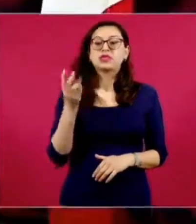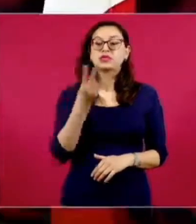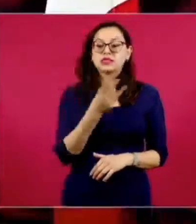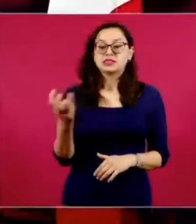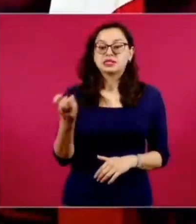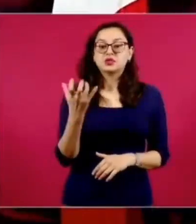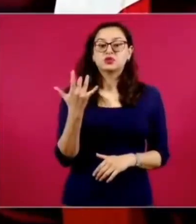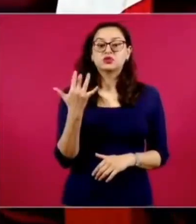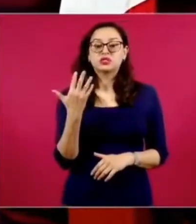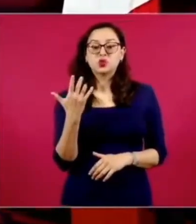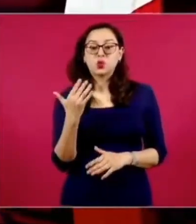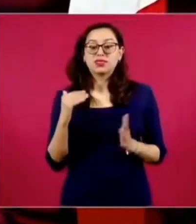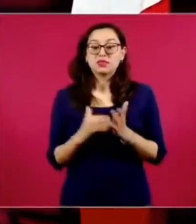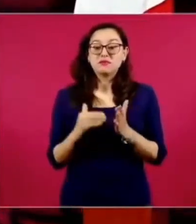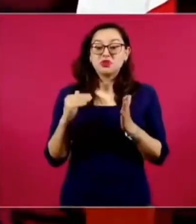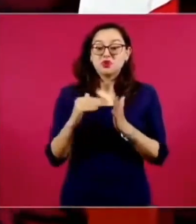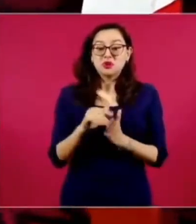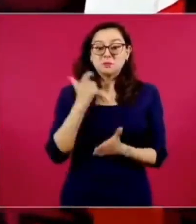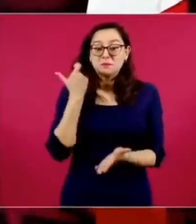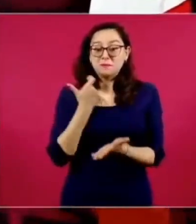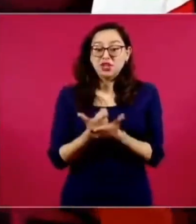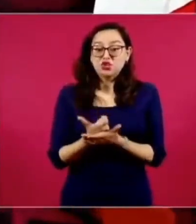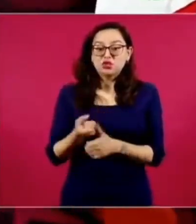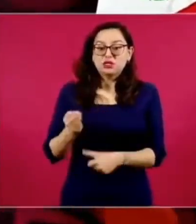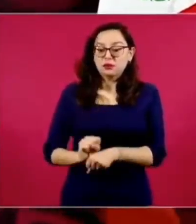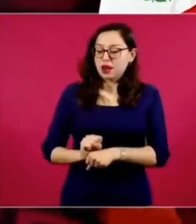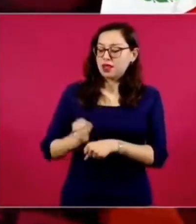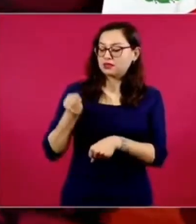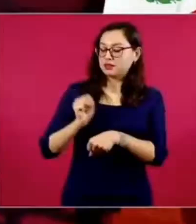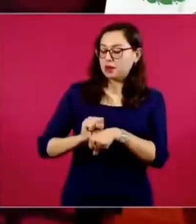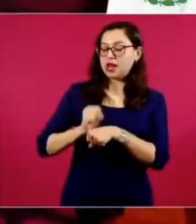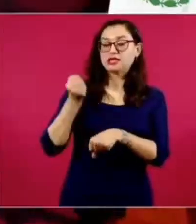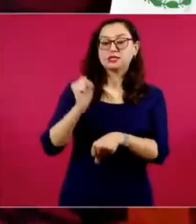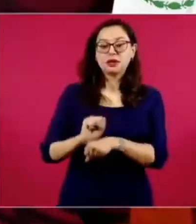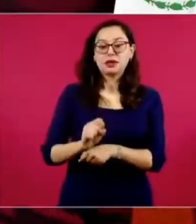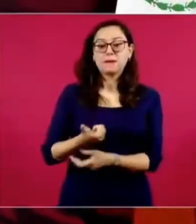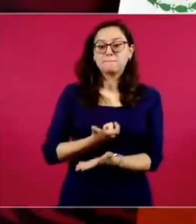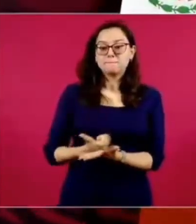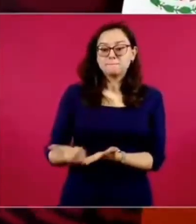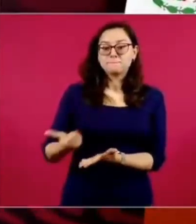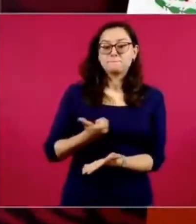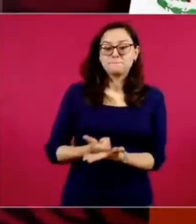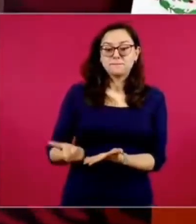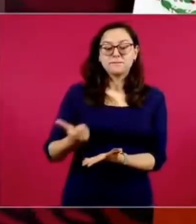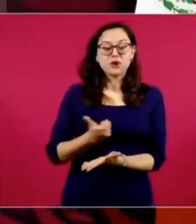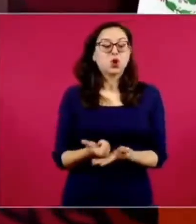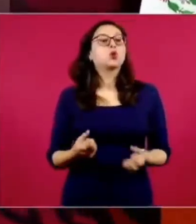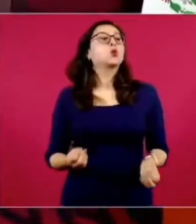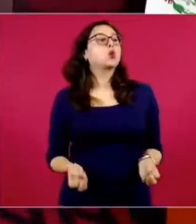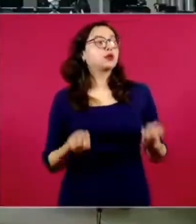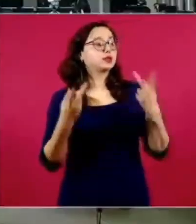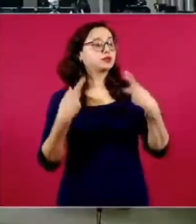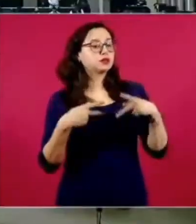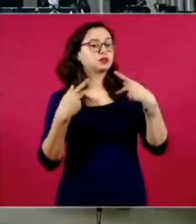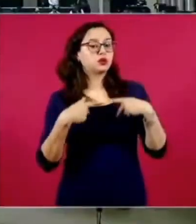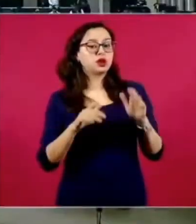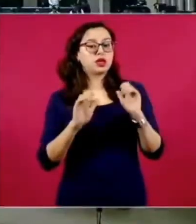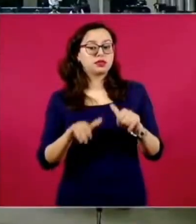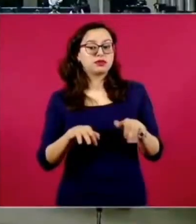350 millones de nómina por semana a esos trabajadores. ¿Cuántos hay